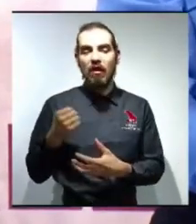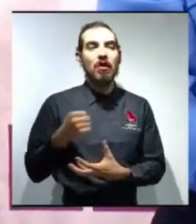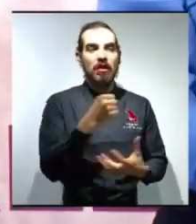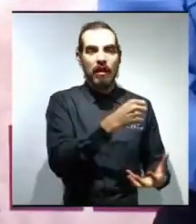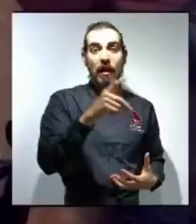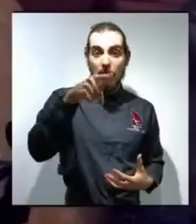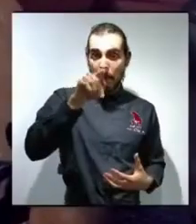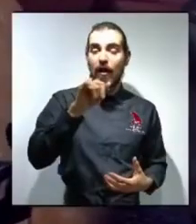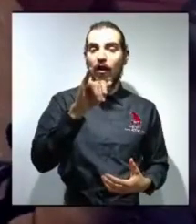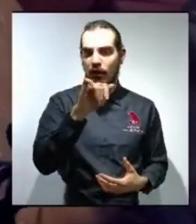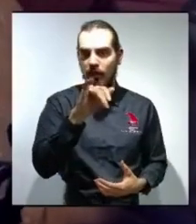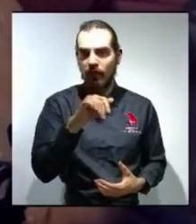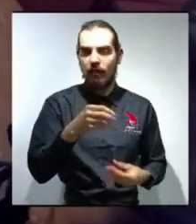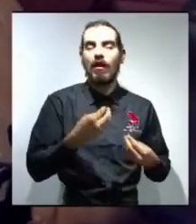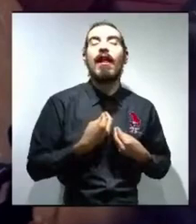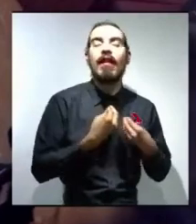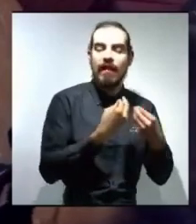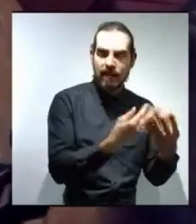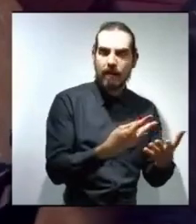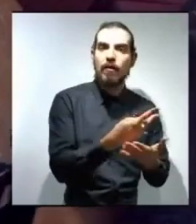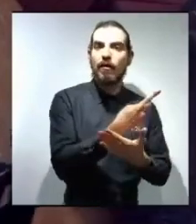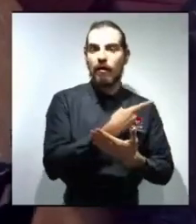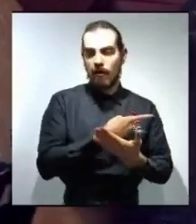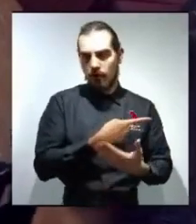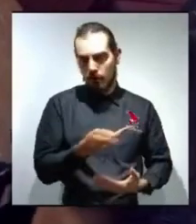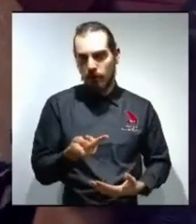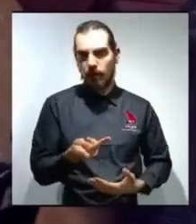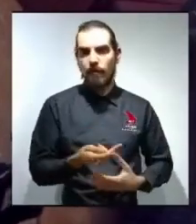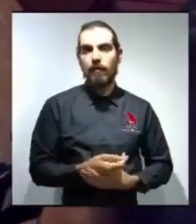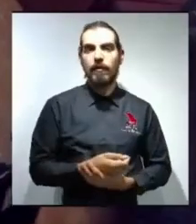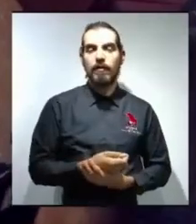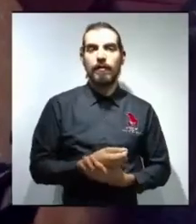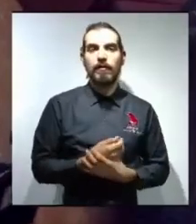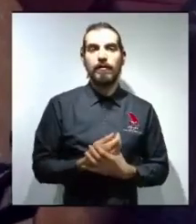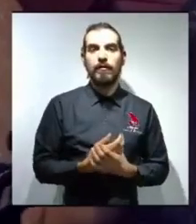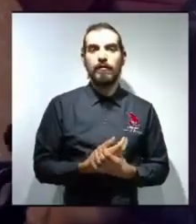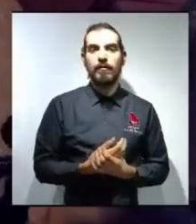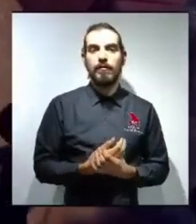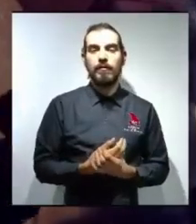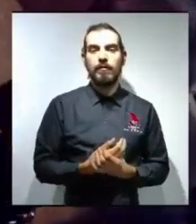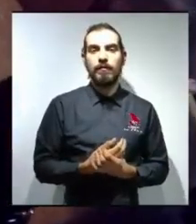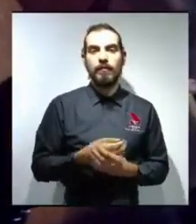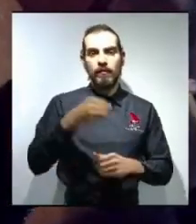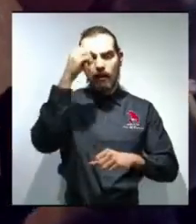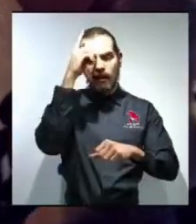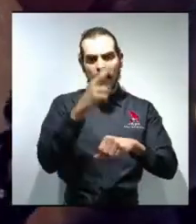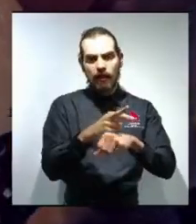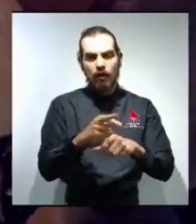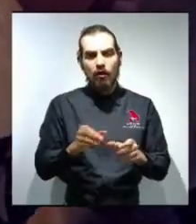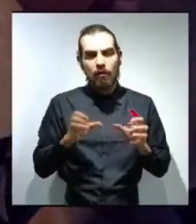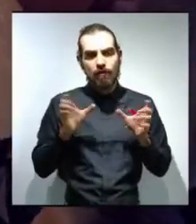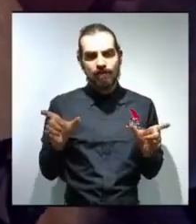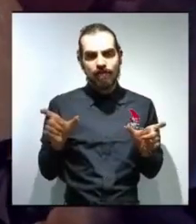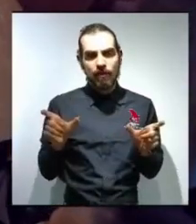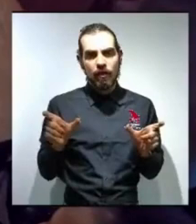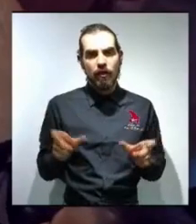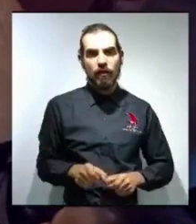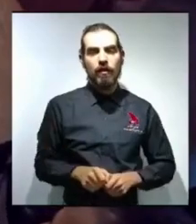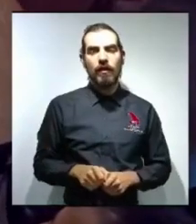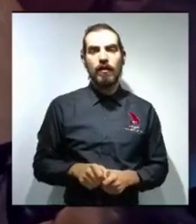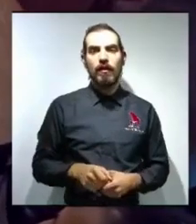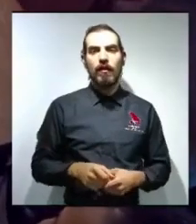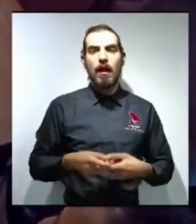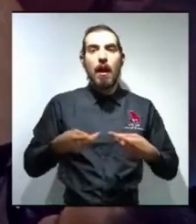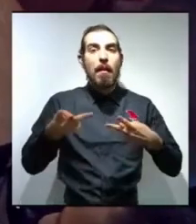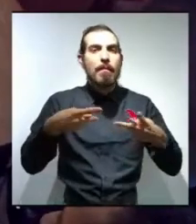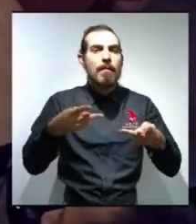necesitan. Yasmín. Buenos días. Para el director de Protección Civil, ¿habrá algún operativo previo, ya que no